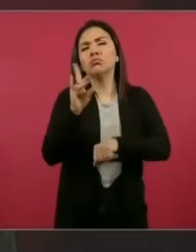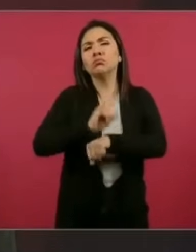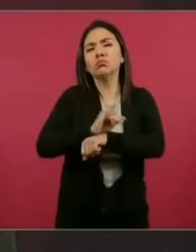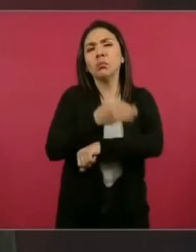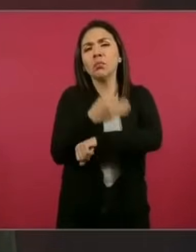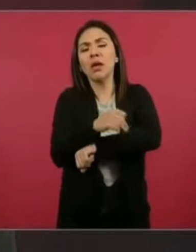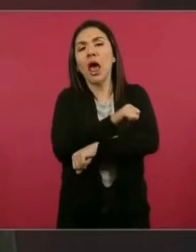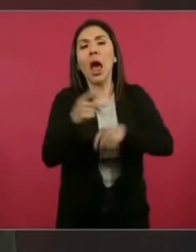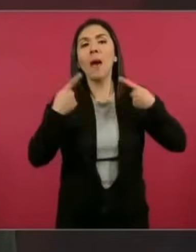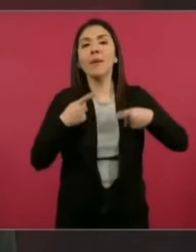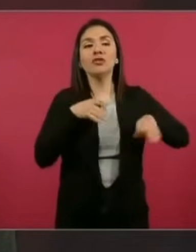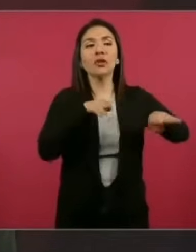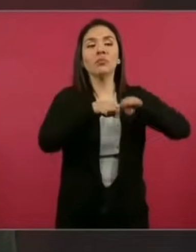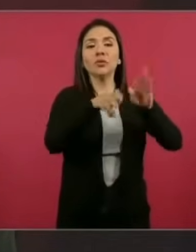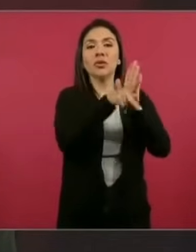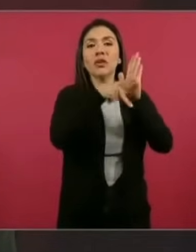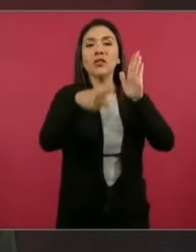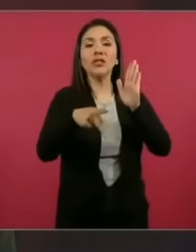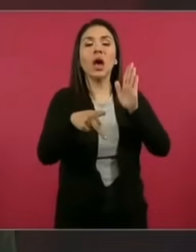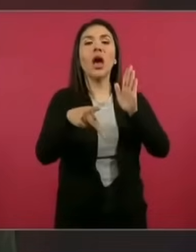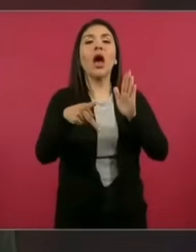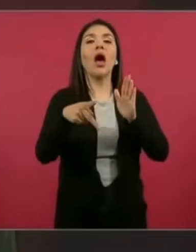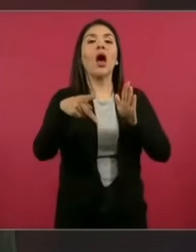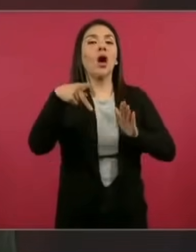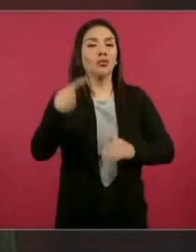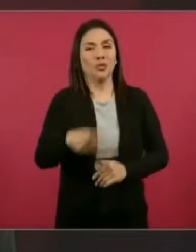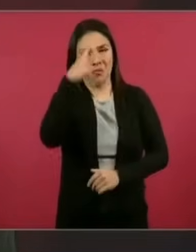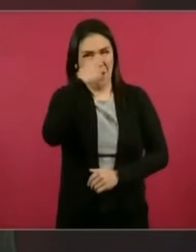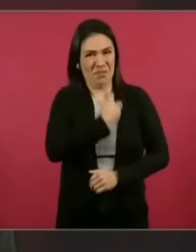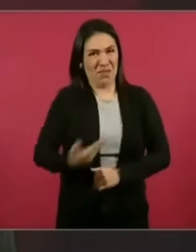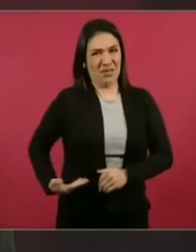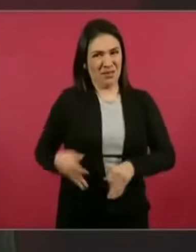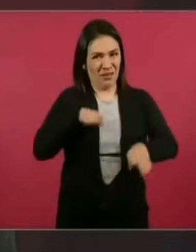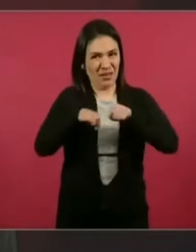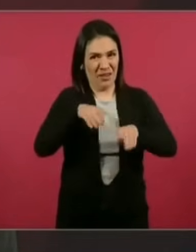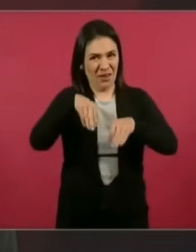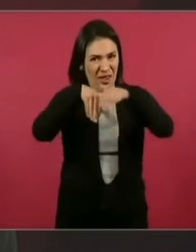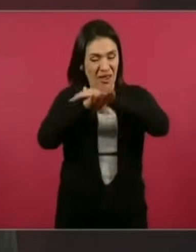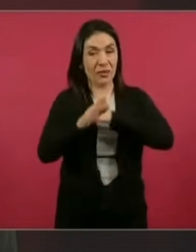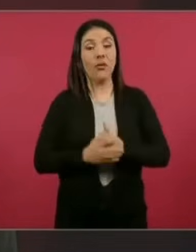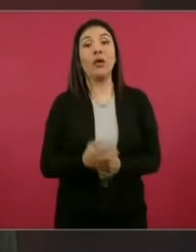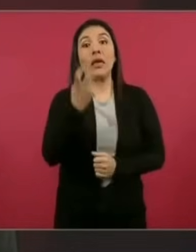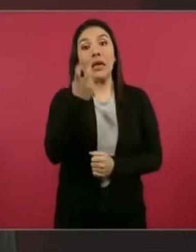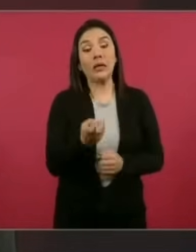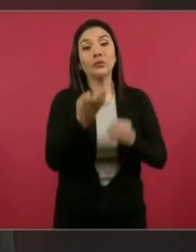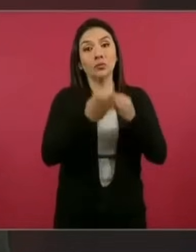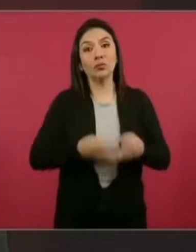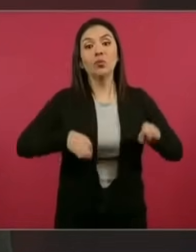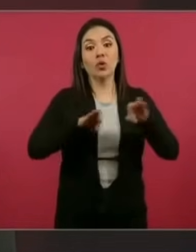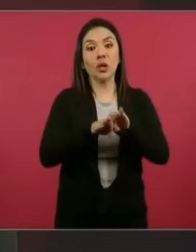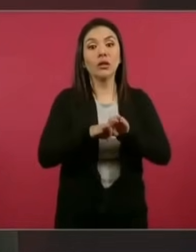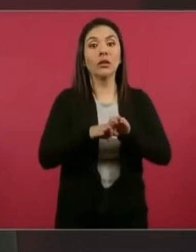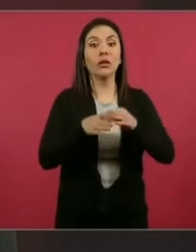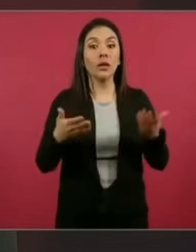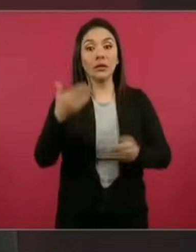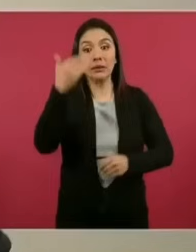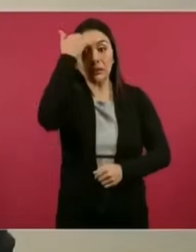de periodistas que han sido acreditados en la fuente presidencial. Esto es importante para que,